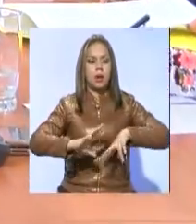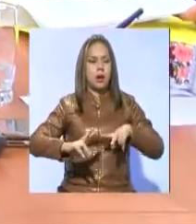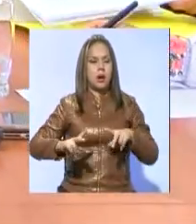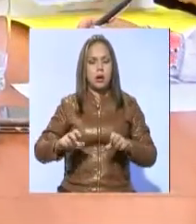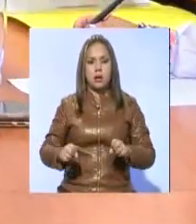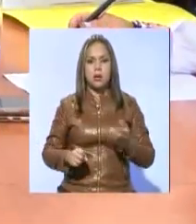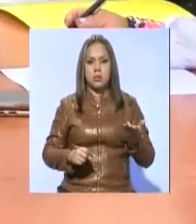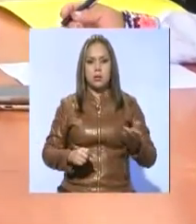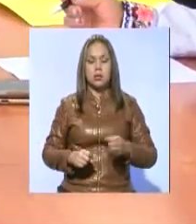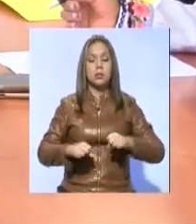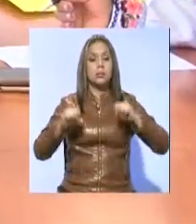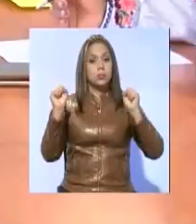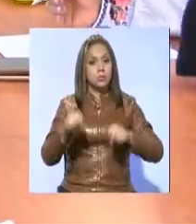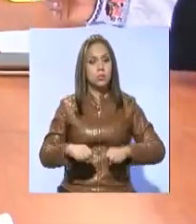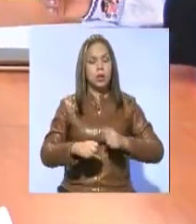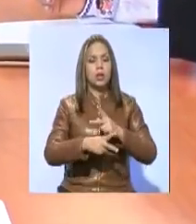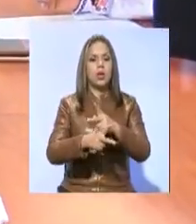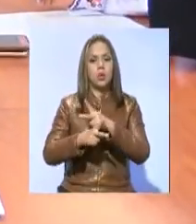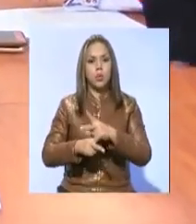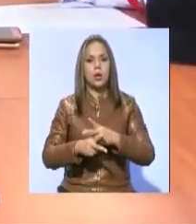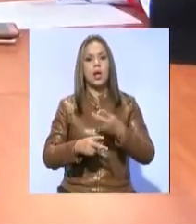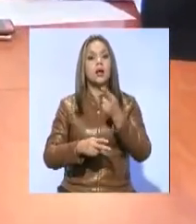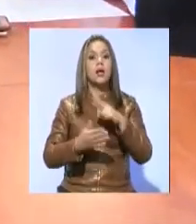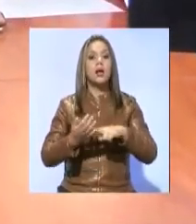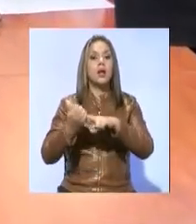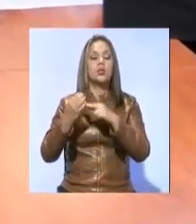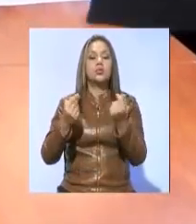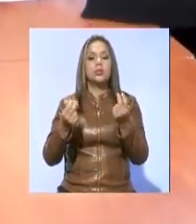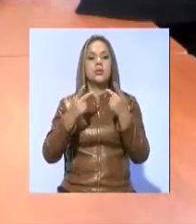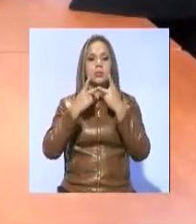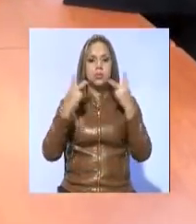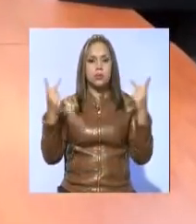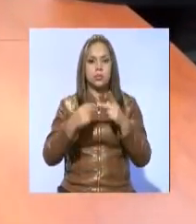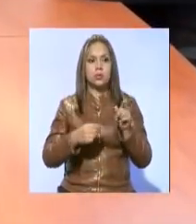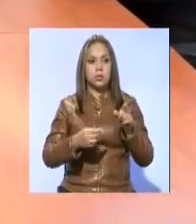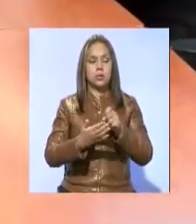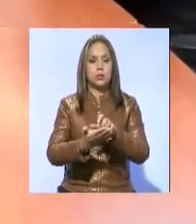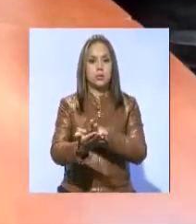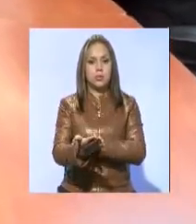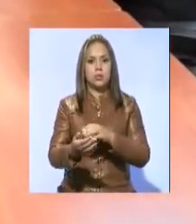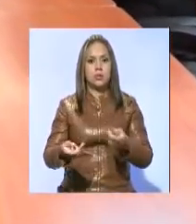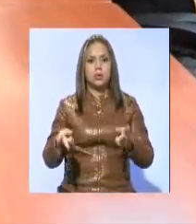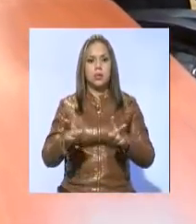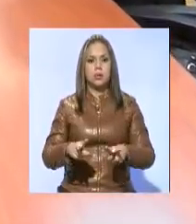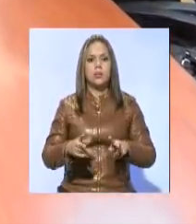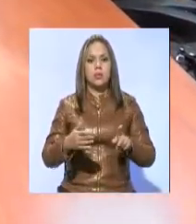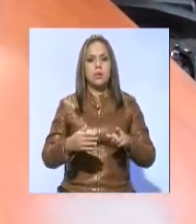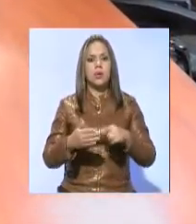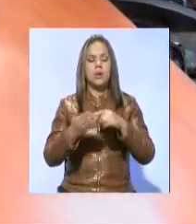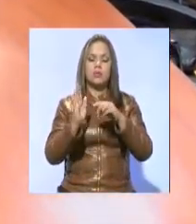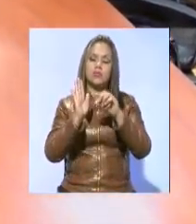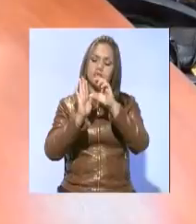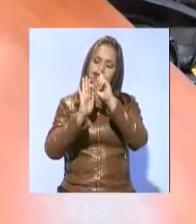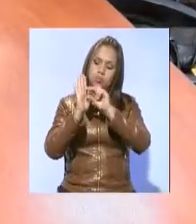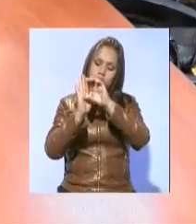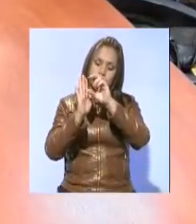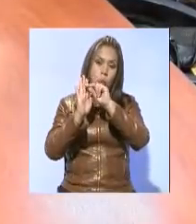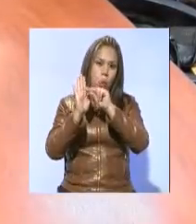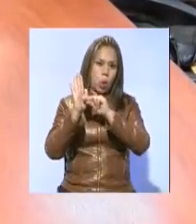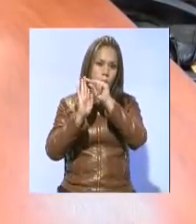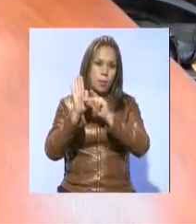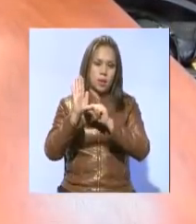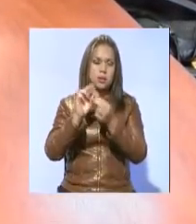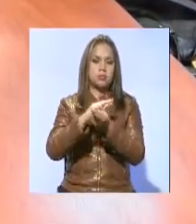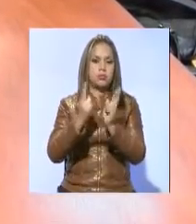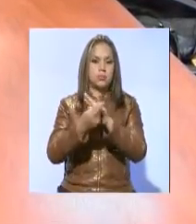corrupción que permitan cuidar los fondos del Estado. Dicho proyecto, a su vez, plantea modificar varios cuerpos normativos. Lorena